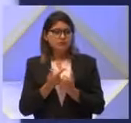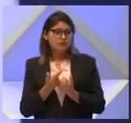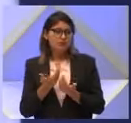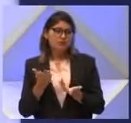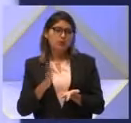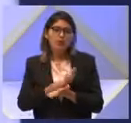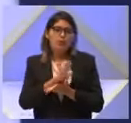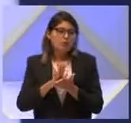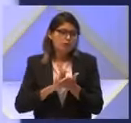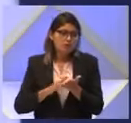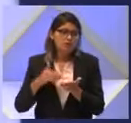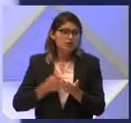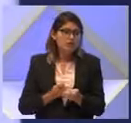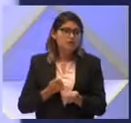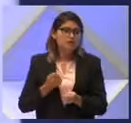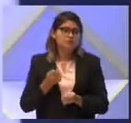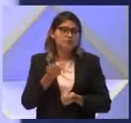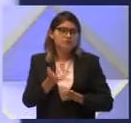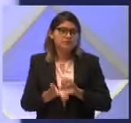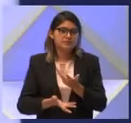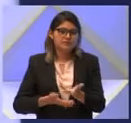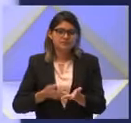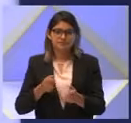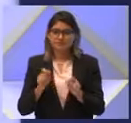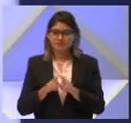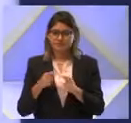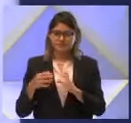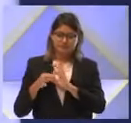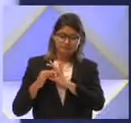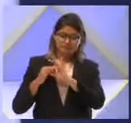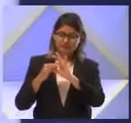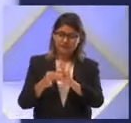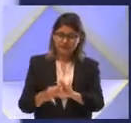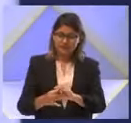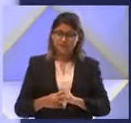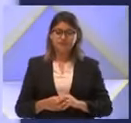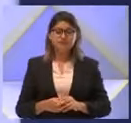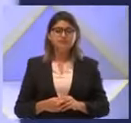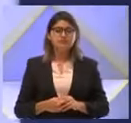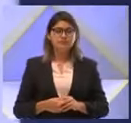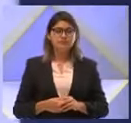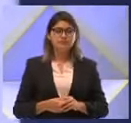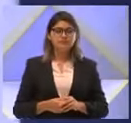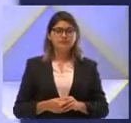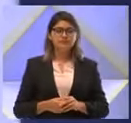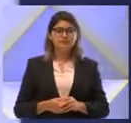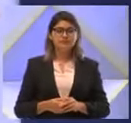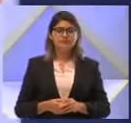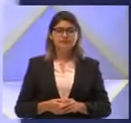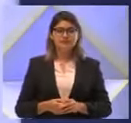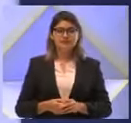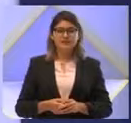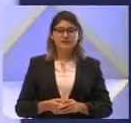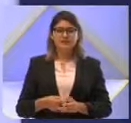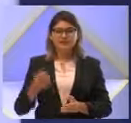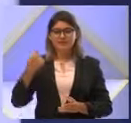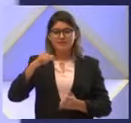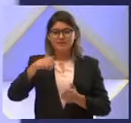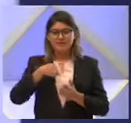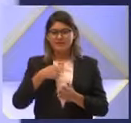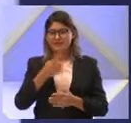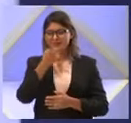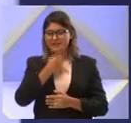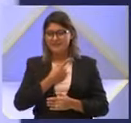lo que llamamos a lo que ya hemos visto bueno a mí también me enseñaron a poner un índice como el doctor mendieta